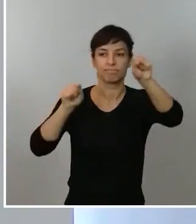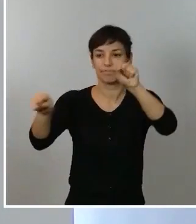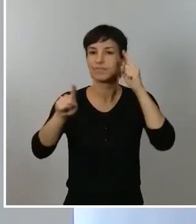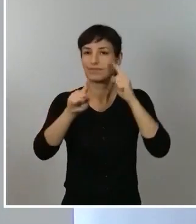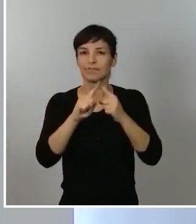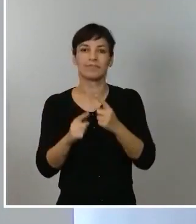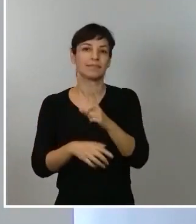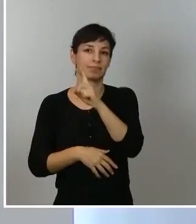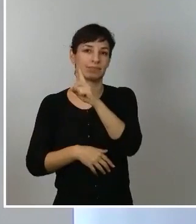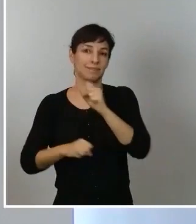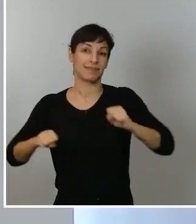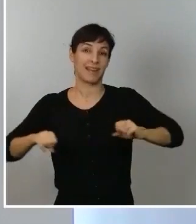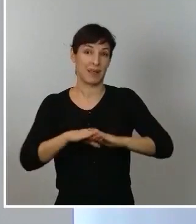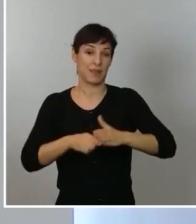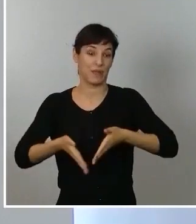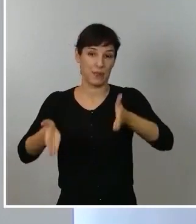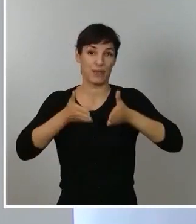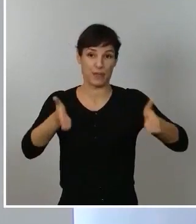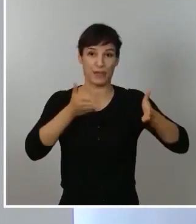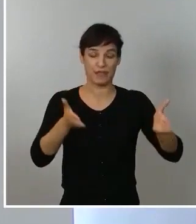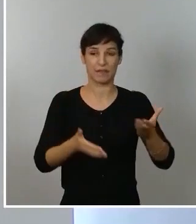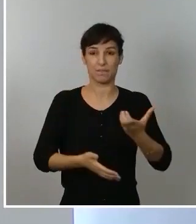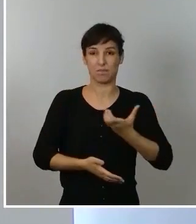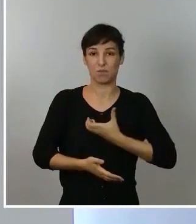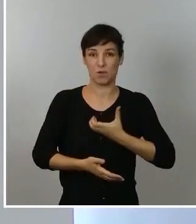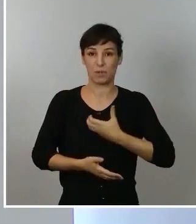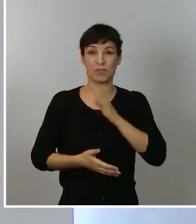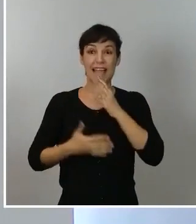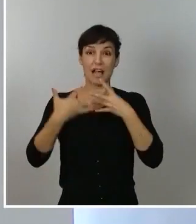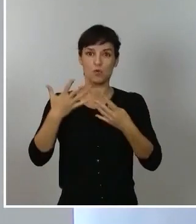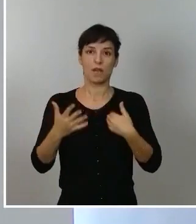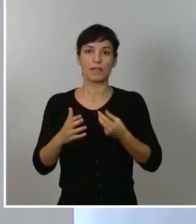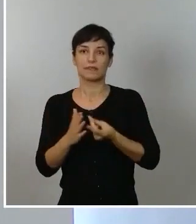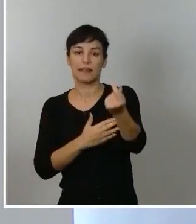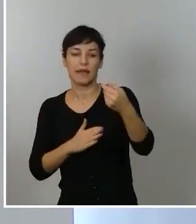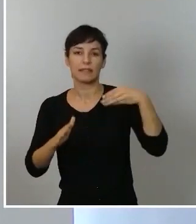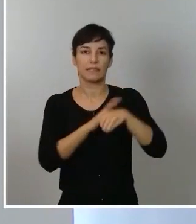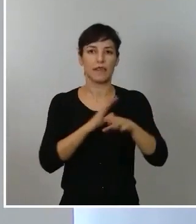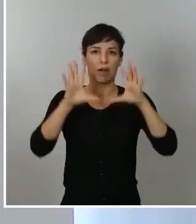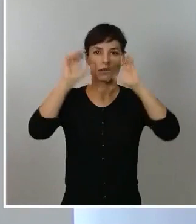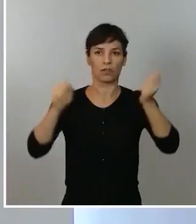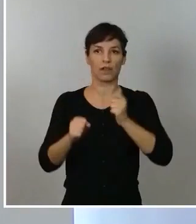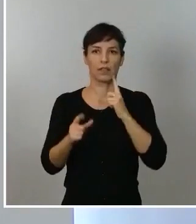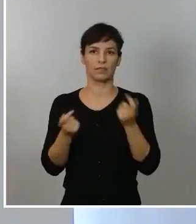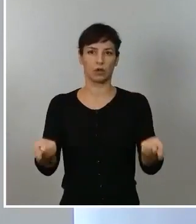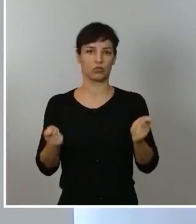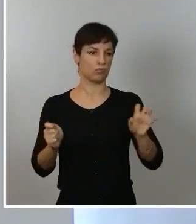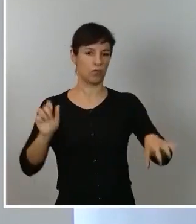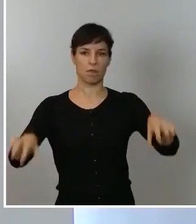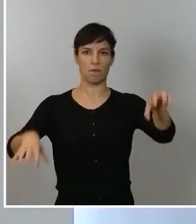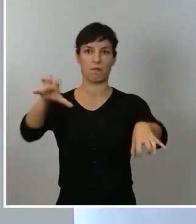da rede viária dos municipios afectados por o Real Decreto de Alarma, así como nas principais